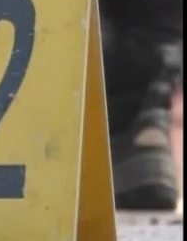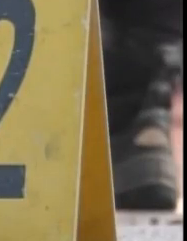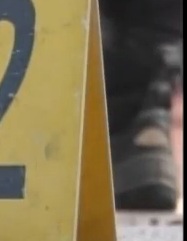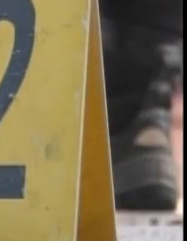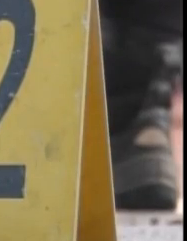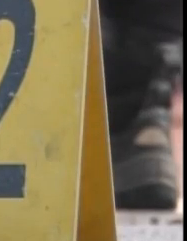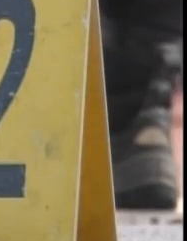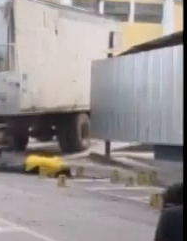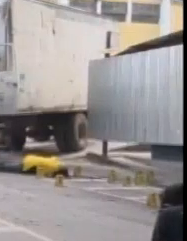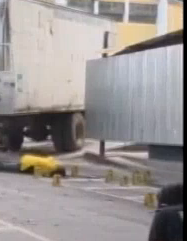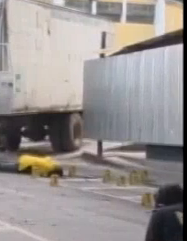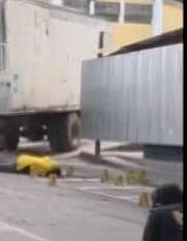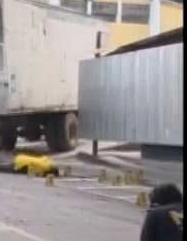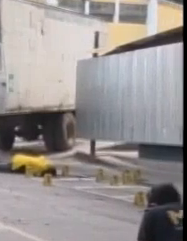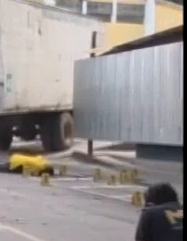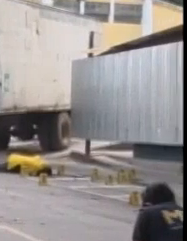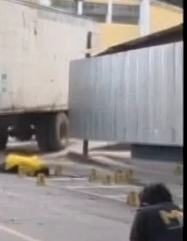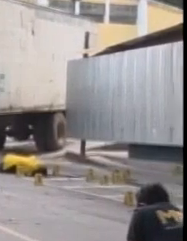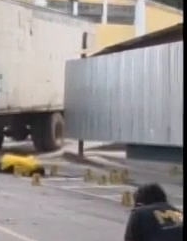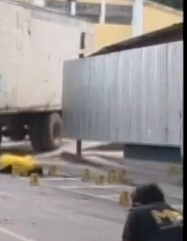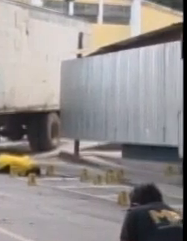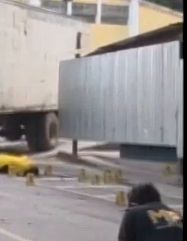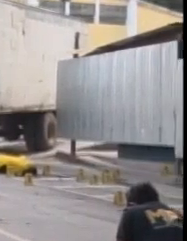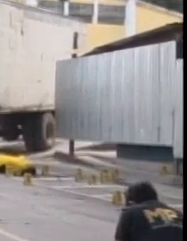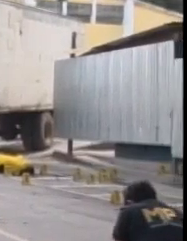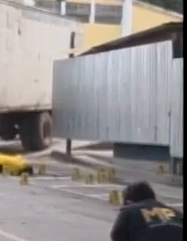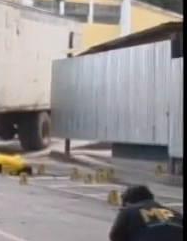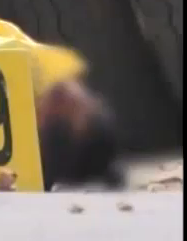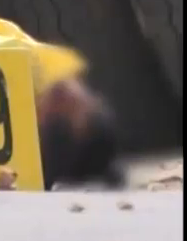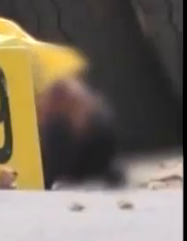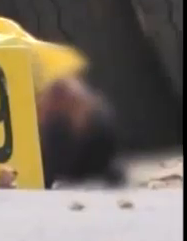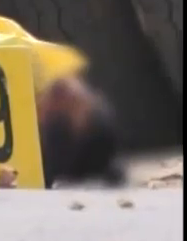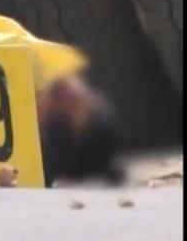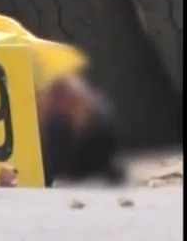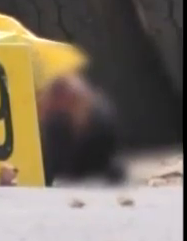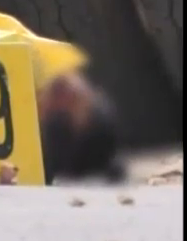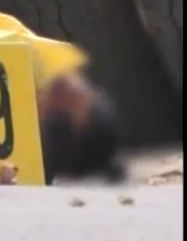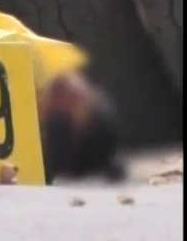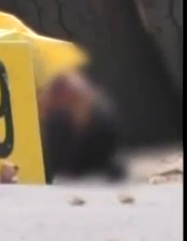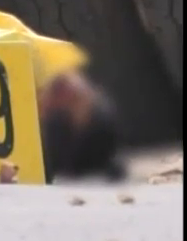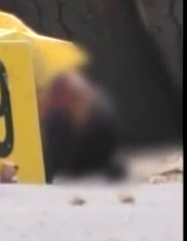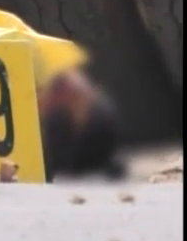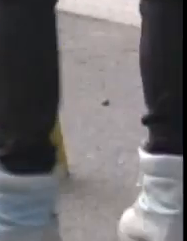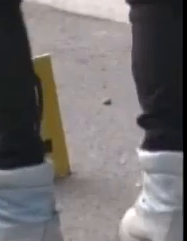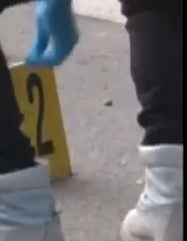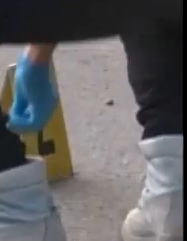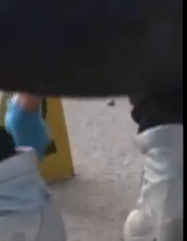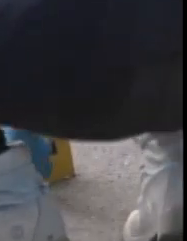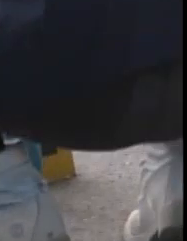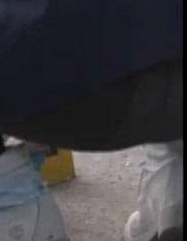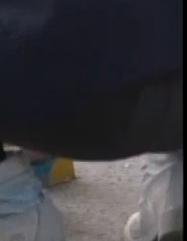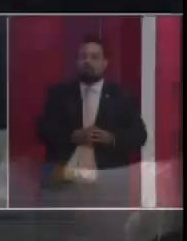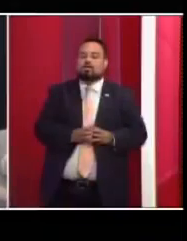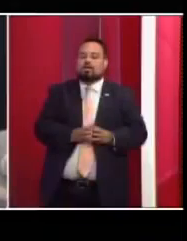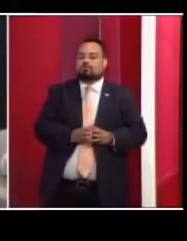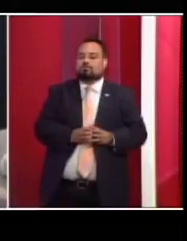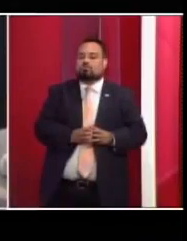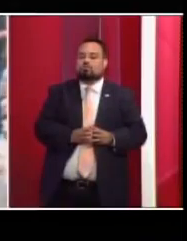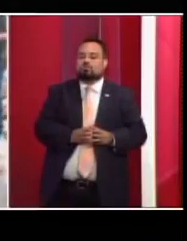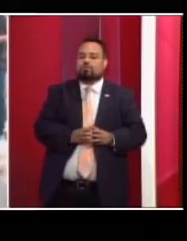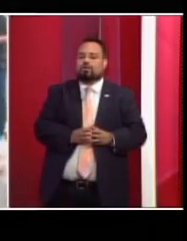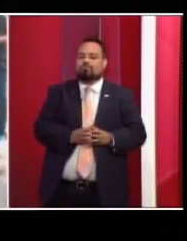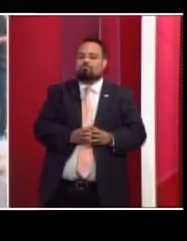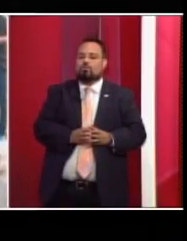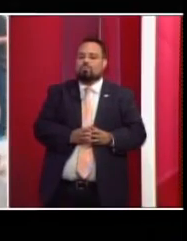va a ser un aliado o va a ser al final quien les termine dando el tiro de gracias y porque recordemos que al final de cuentas andy las